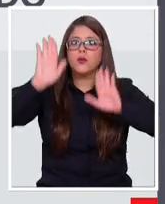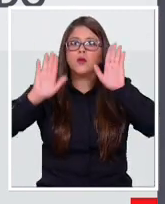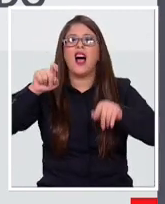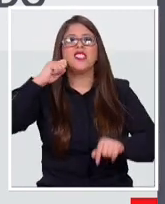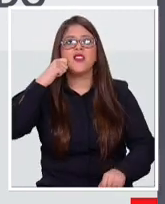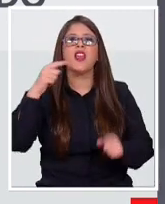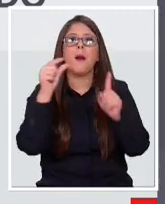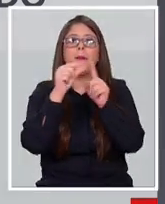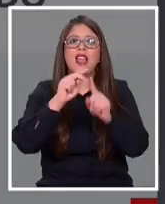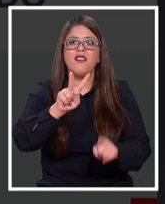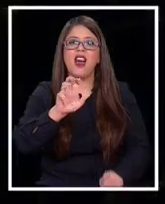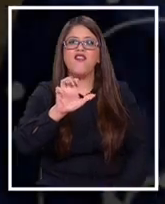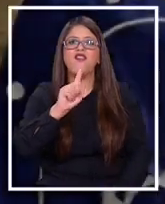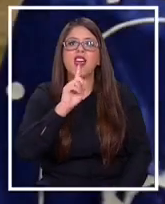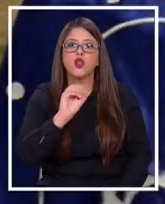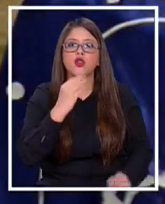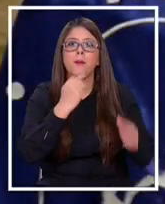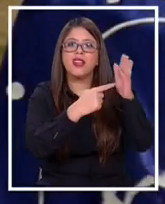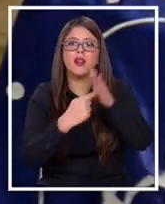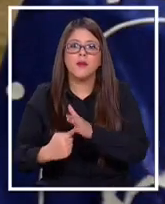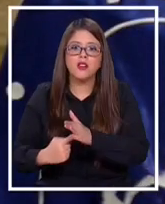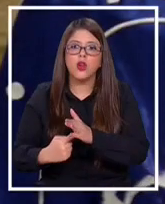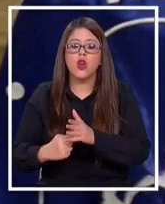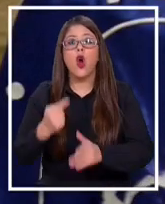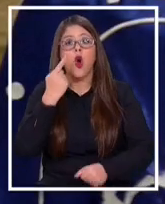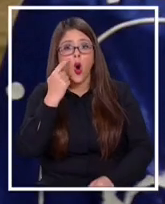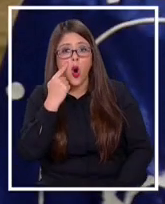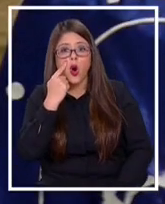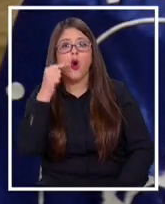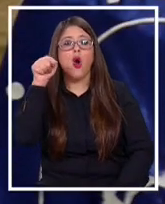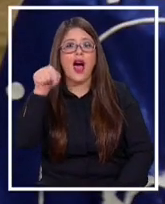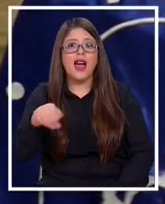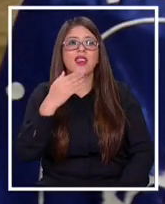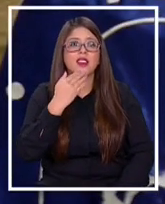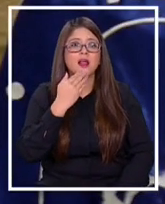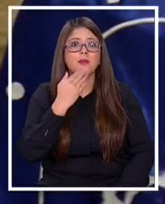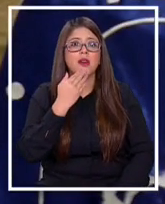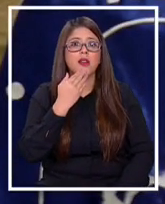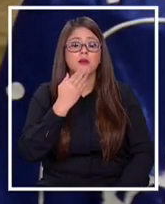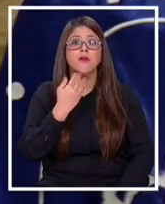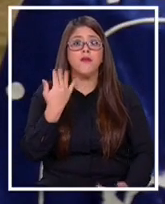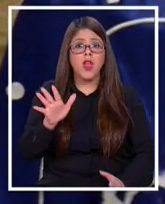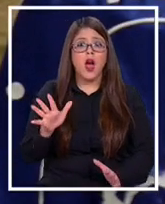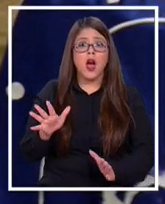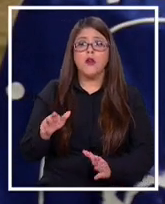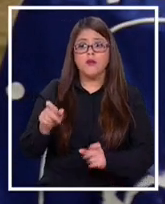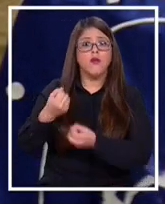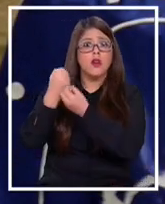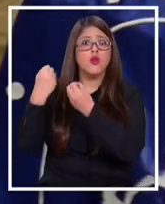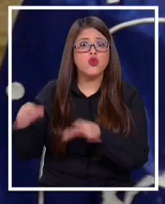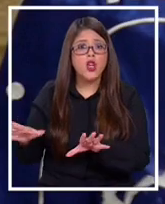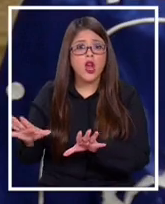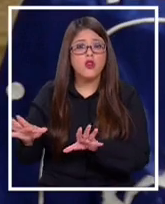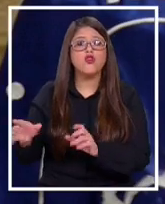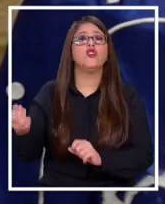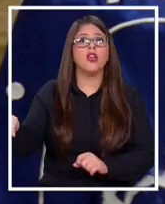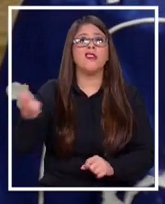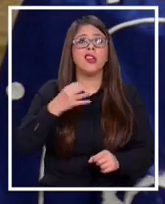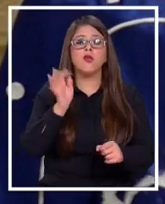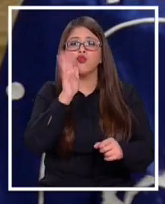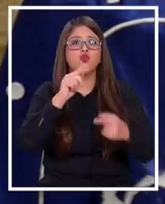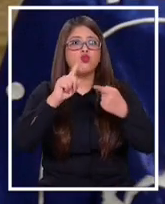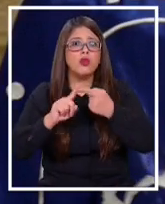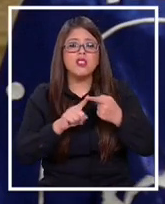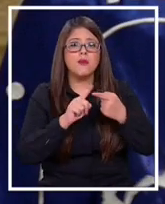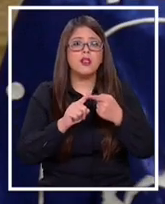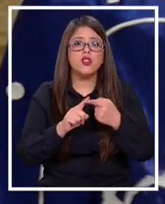llama eso, veto, bullying. Pero no olvidemos que fue el propio presidente de la Democracia Cristiana, hoy renunciado, el que dijo que jamás participaría en una